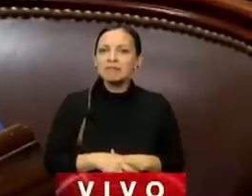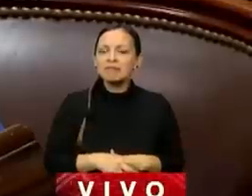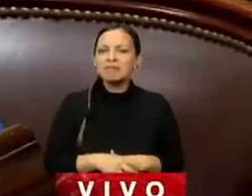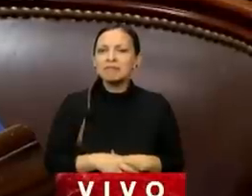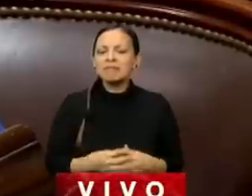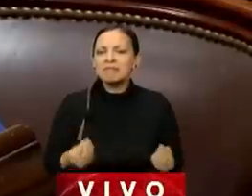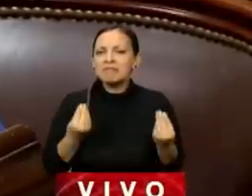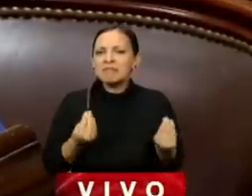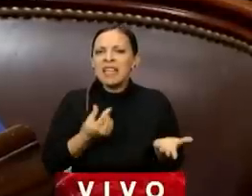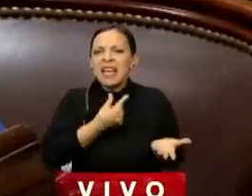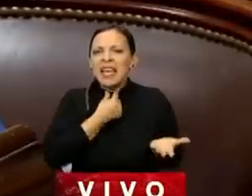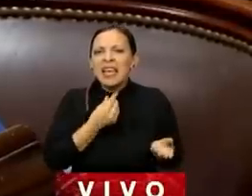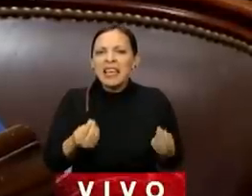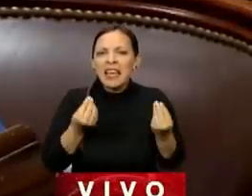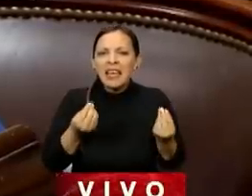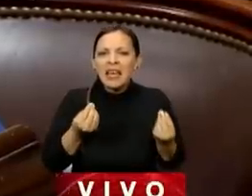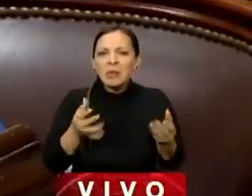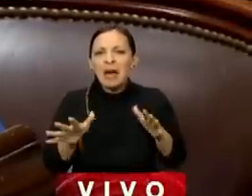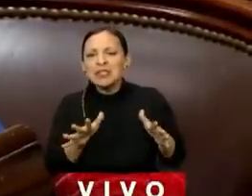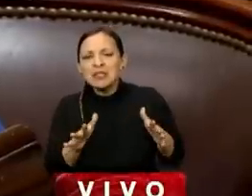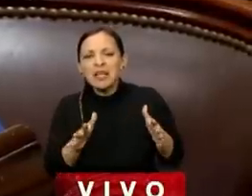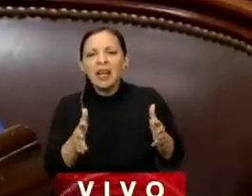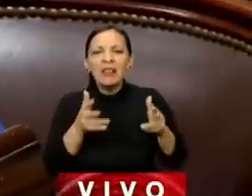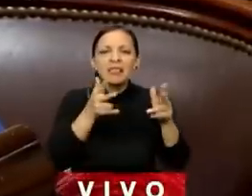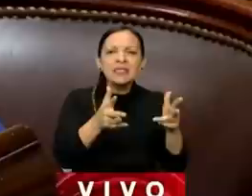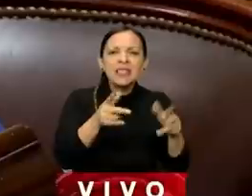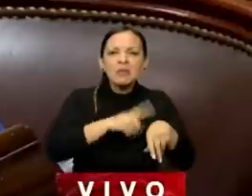qué queremos hacer o decir con los discursos